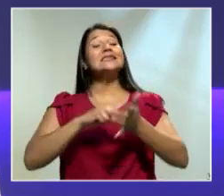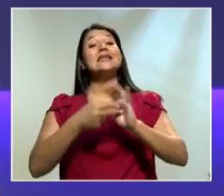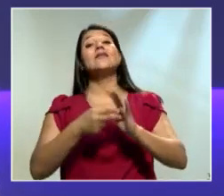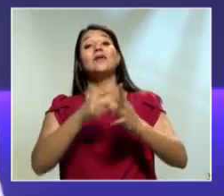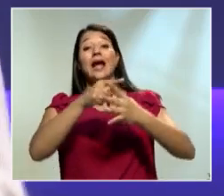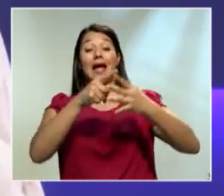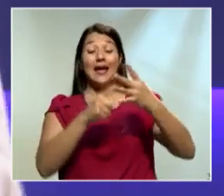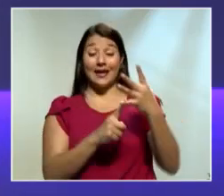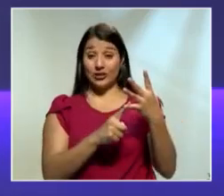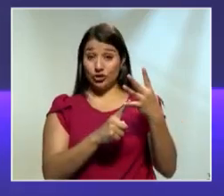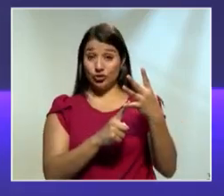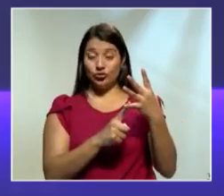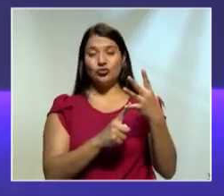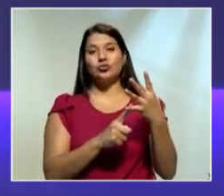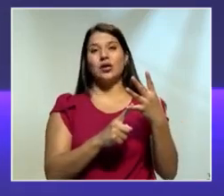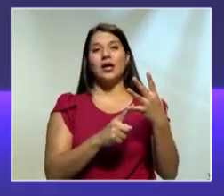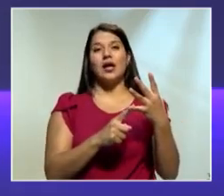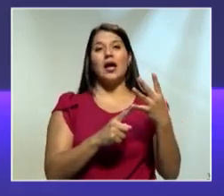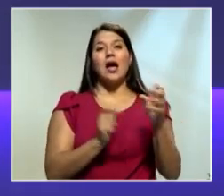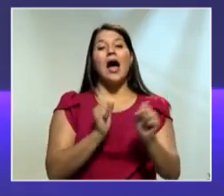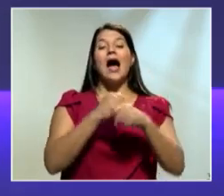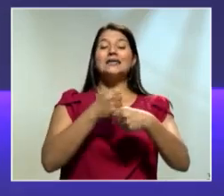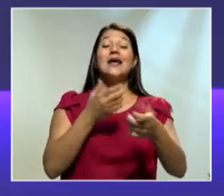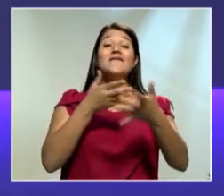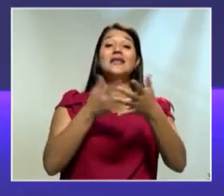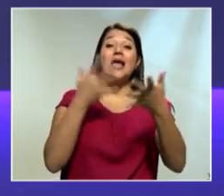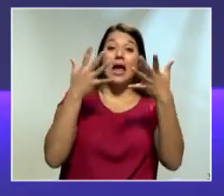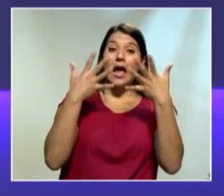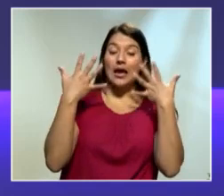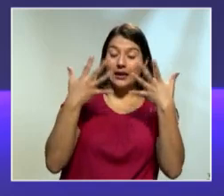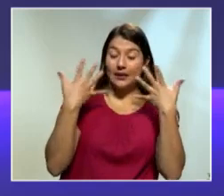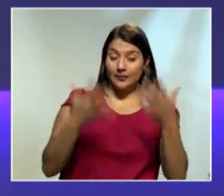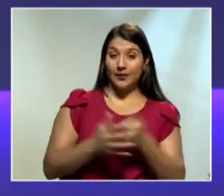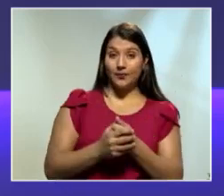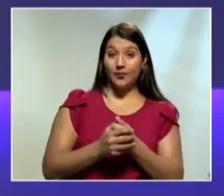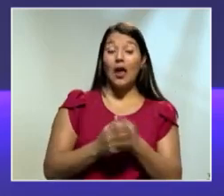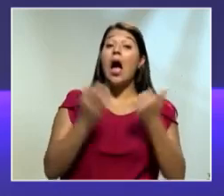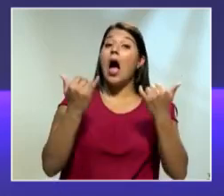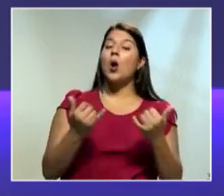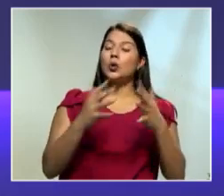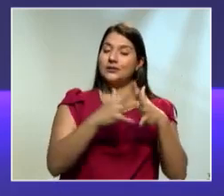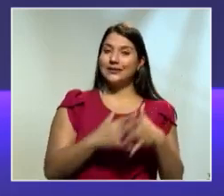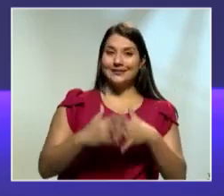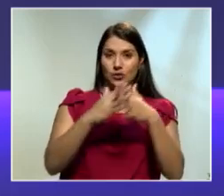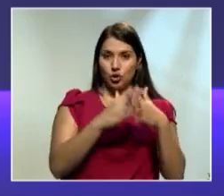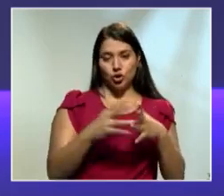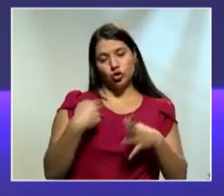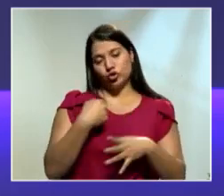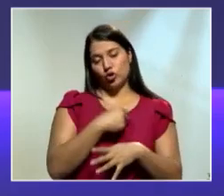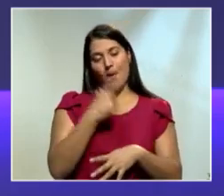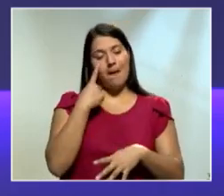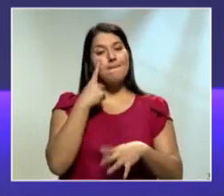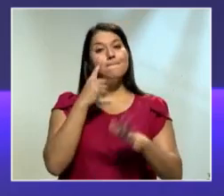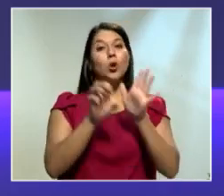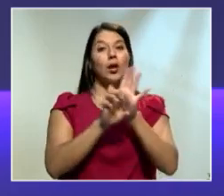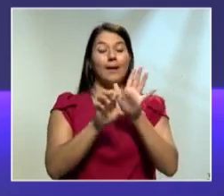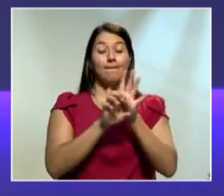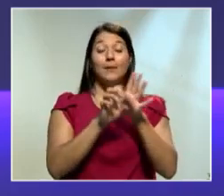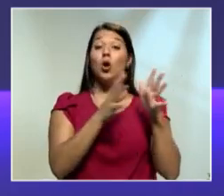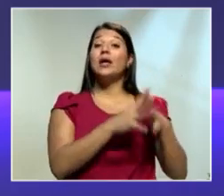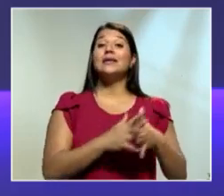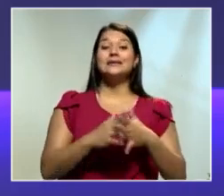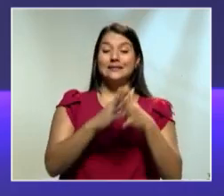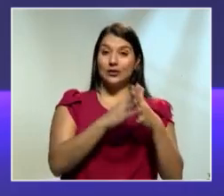totalmente oponiéndose a una acción climática como tal que salga de sus gobiernos. En el caso de Estados Unidos, notamos, por ejemplo, que en Estados Unidos,